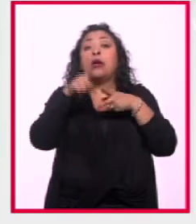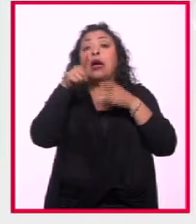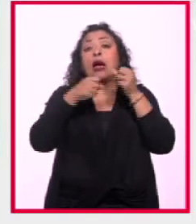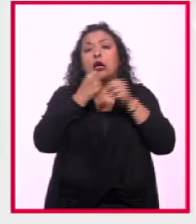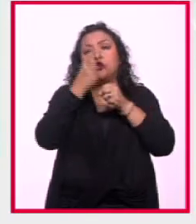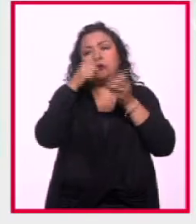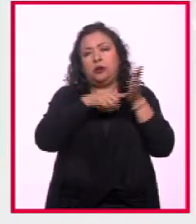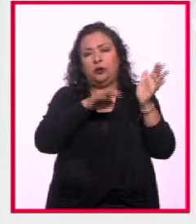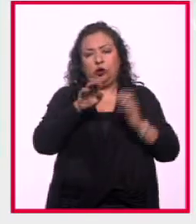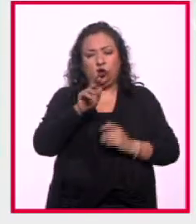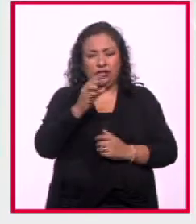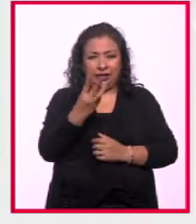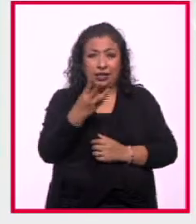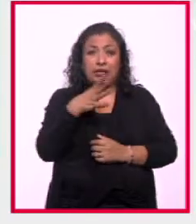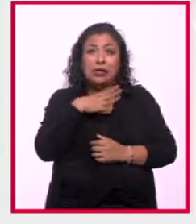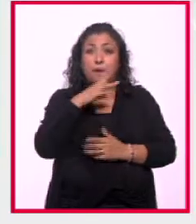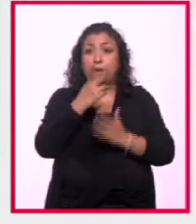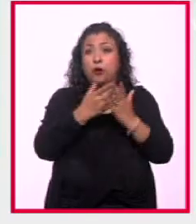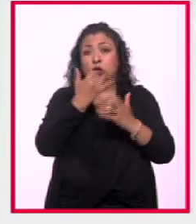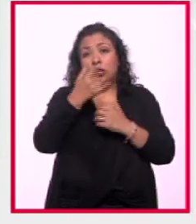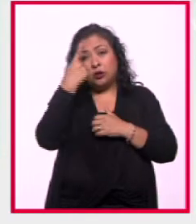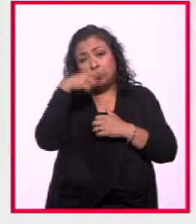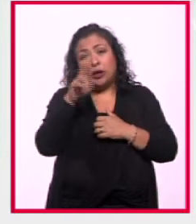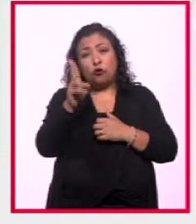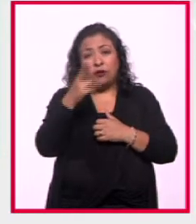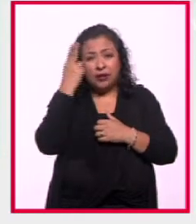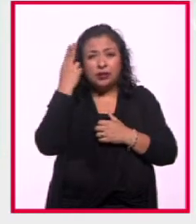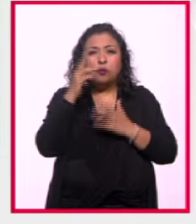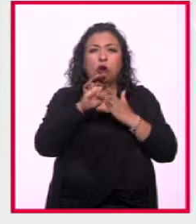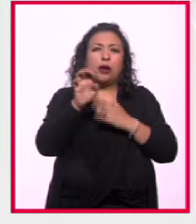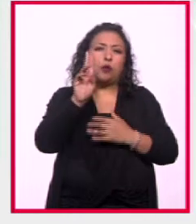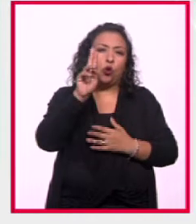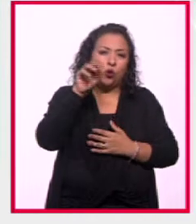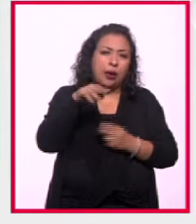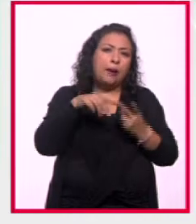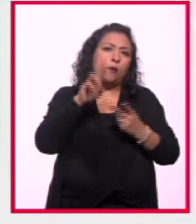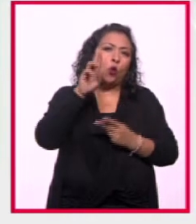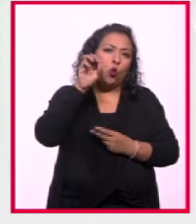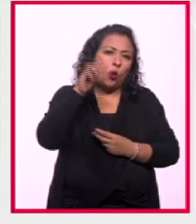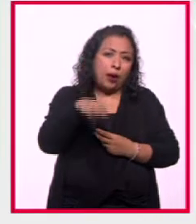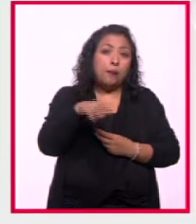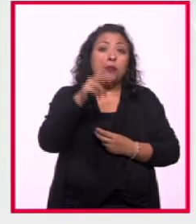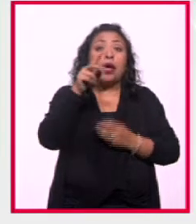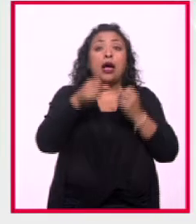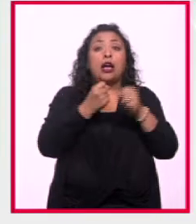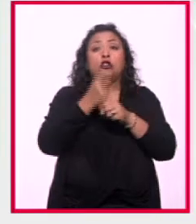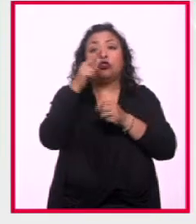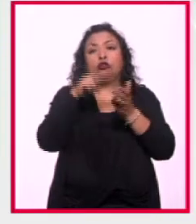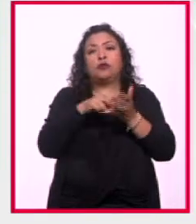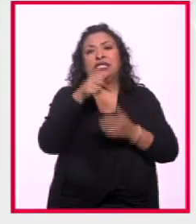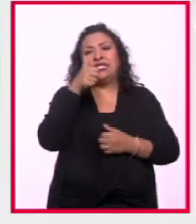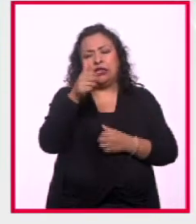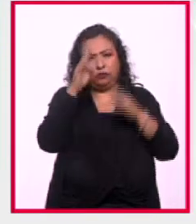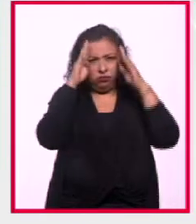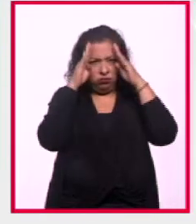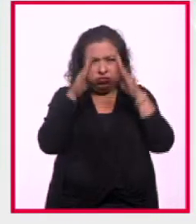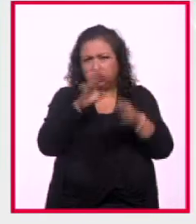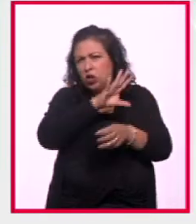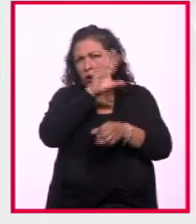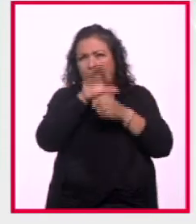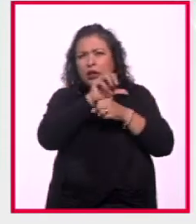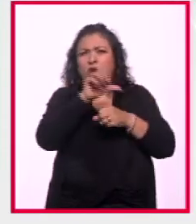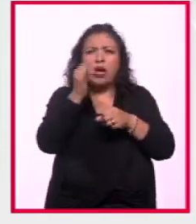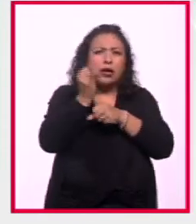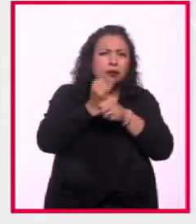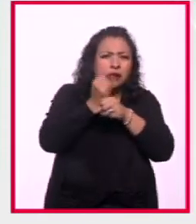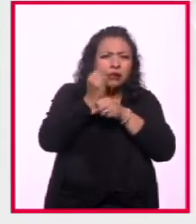1983 desarrolló proyectos para universidades como la unam y la uam desde 2006 se ha dedicado enteramente a la